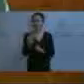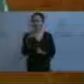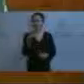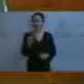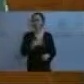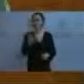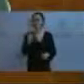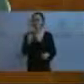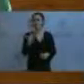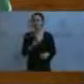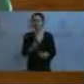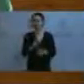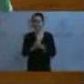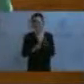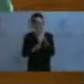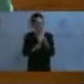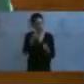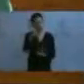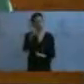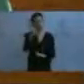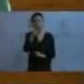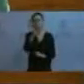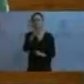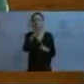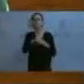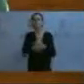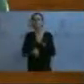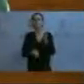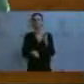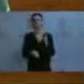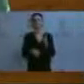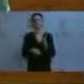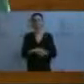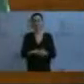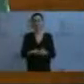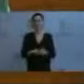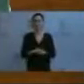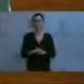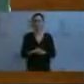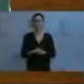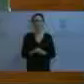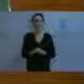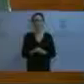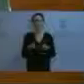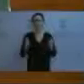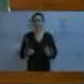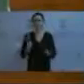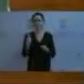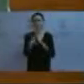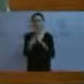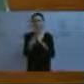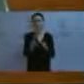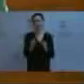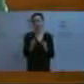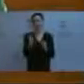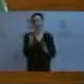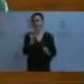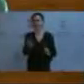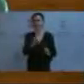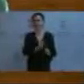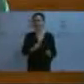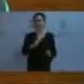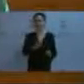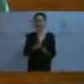pueden complementar, porque hay recursos para ello, deben y pueden complementar esas políticas estatales,